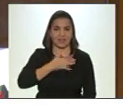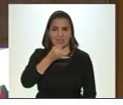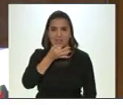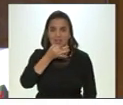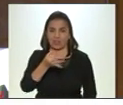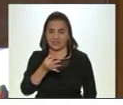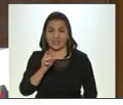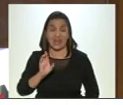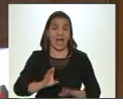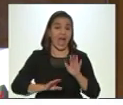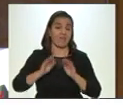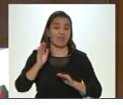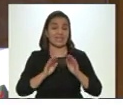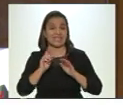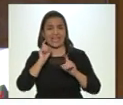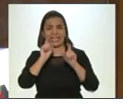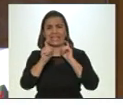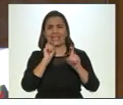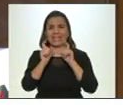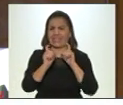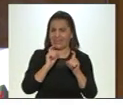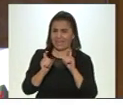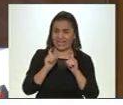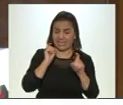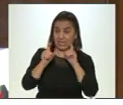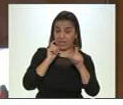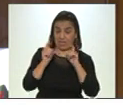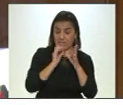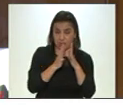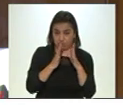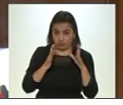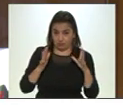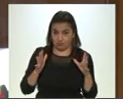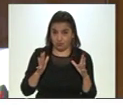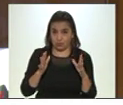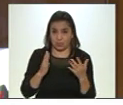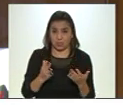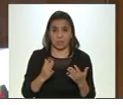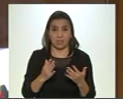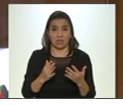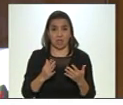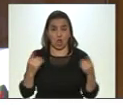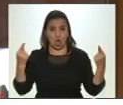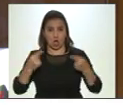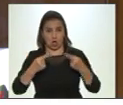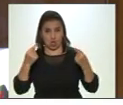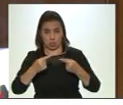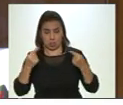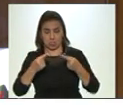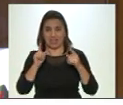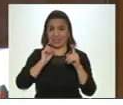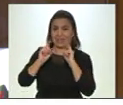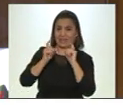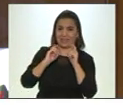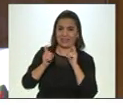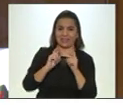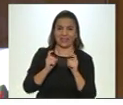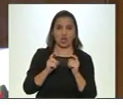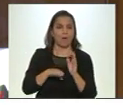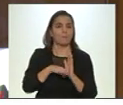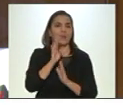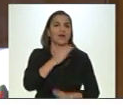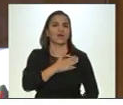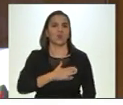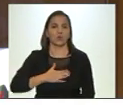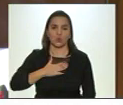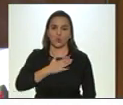crítica feroz, destemplada muchas veces, antagónica a niveles que pareciera ser, que más nos gustaría